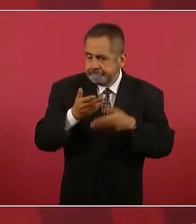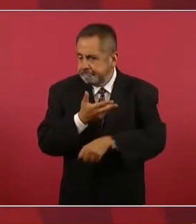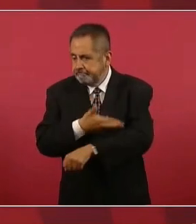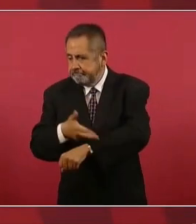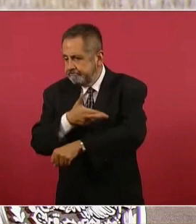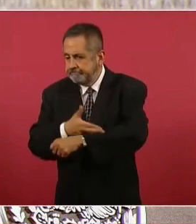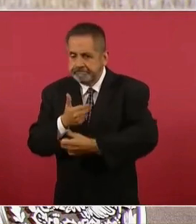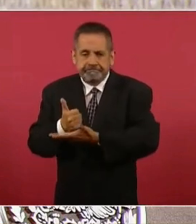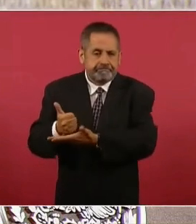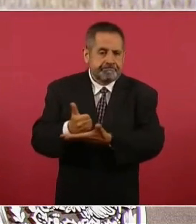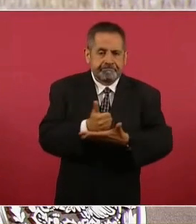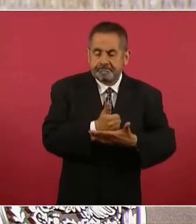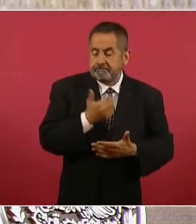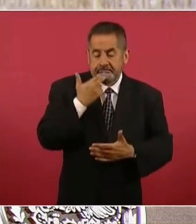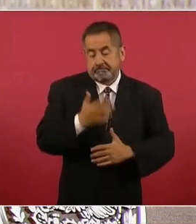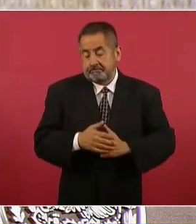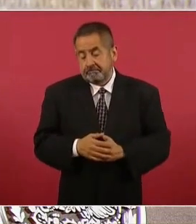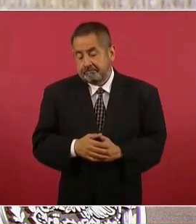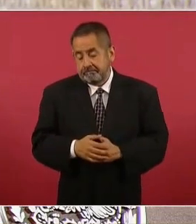Yo creo que